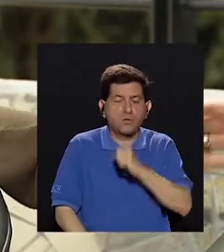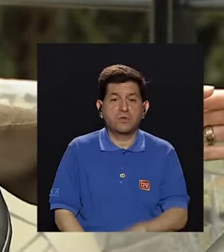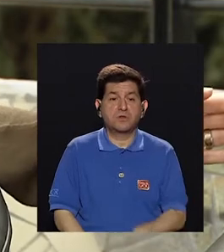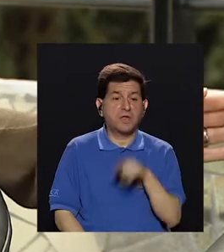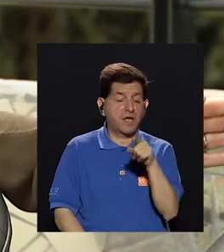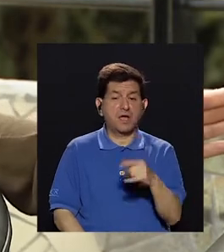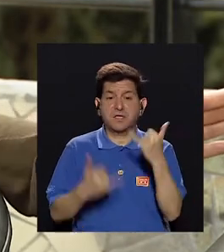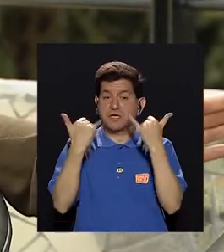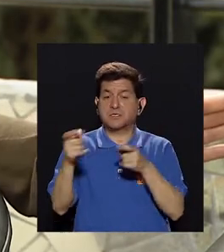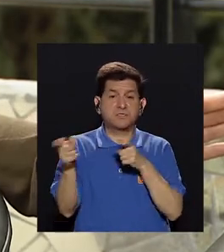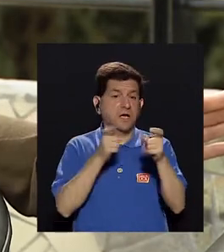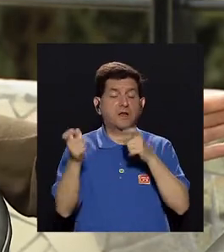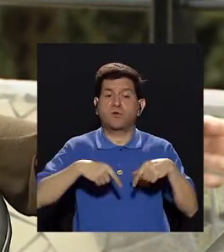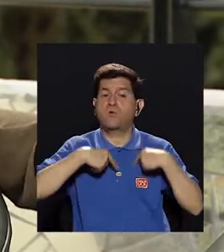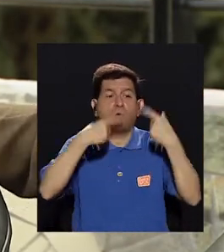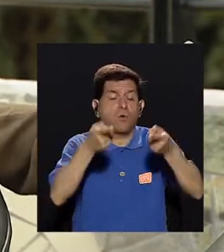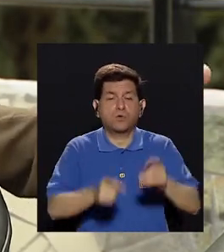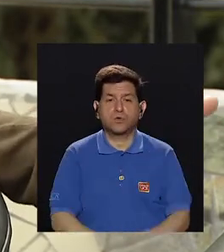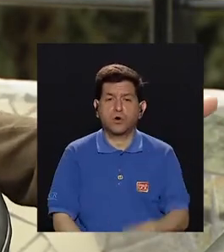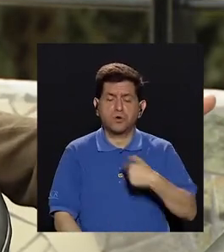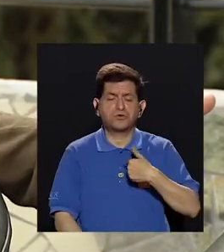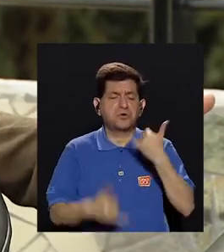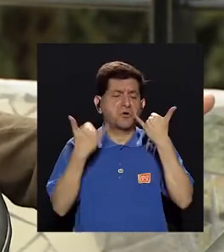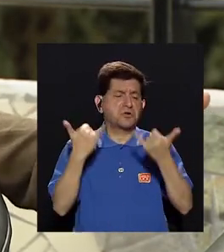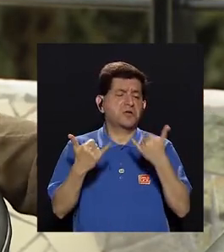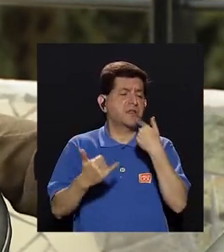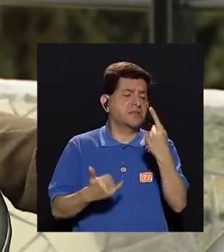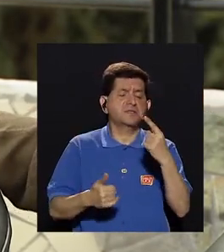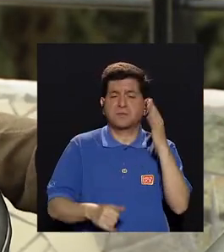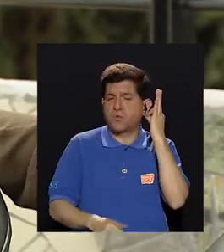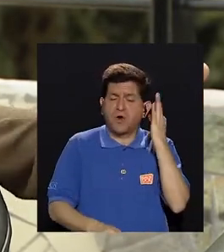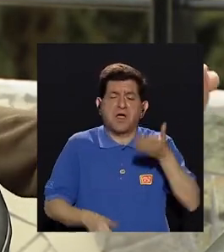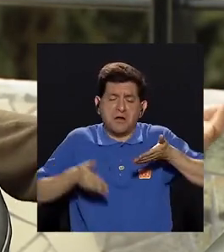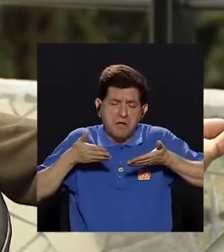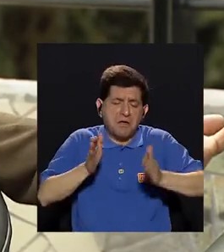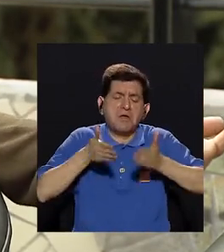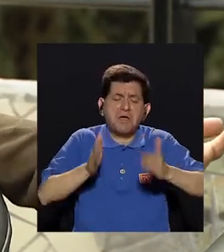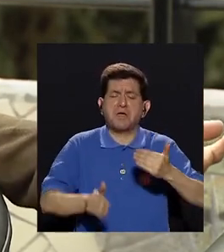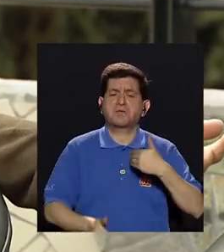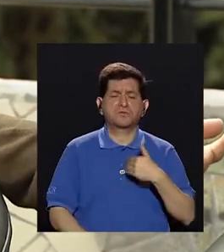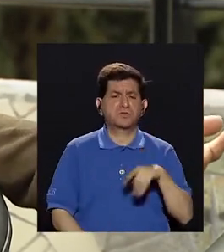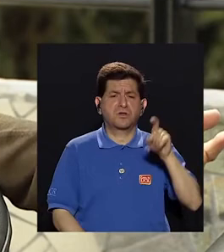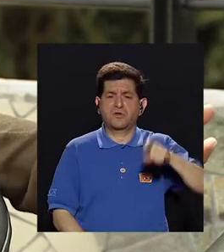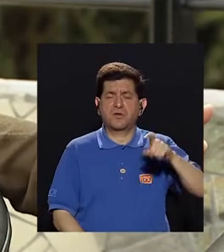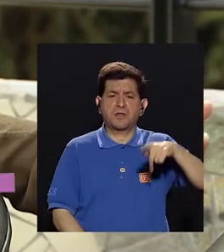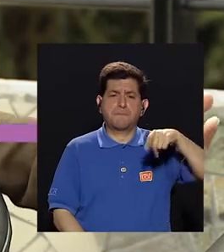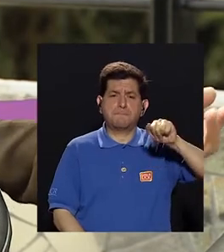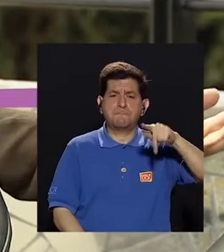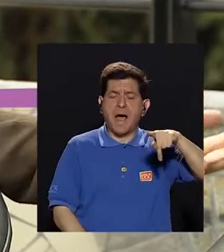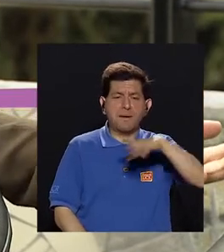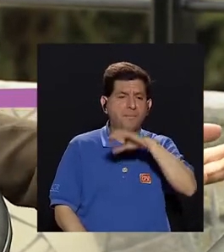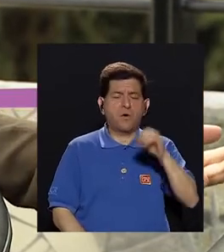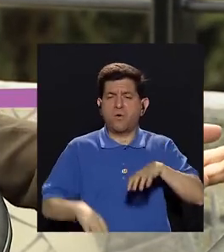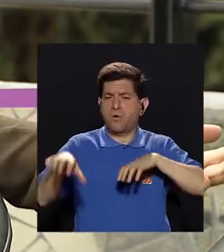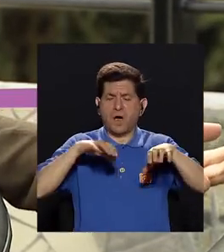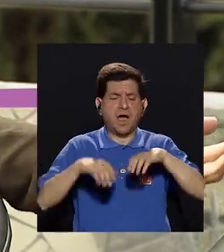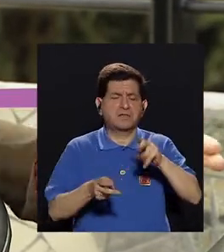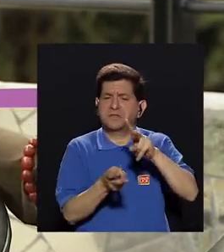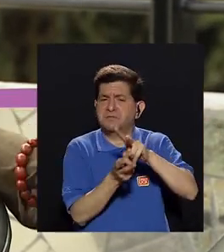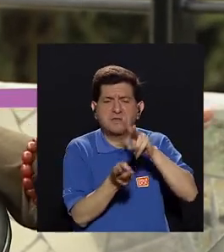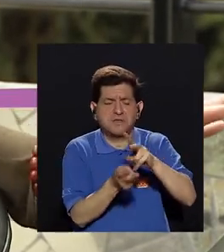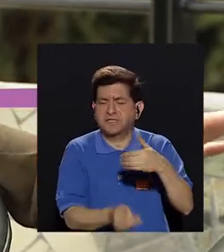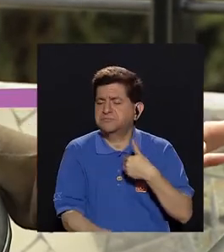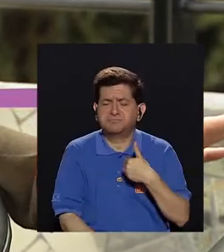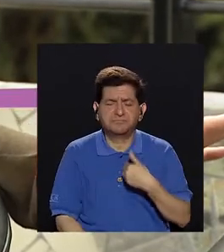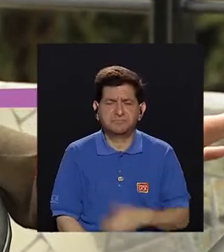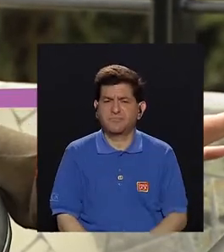ya las perdemos de los controles. Entonces ya yo tuve mis hijos, ya yo no necesito hacerme papá Nicolau, ya yo no tengo actividad sexual, entonces ya